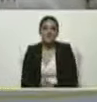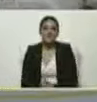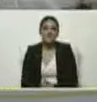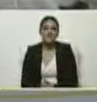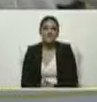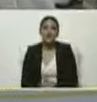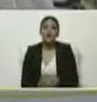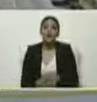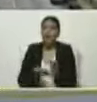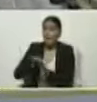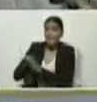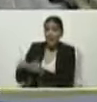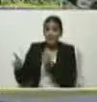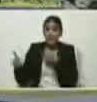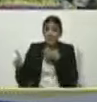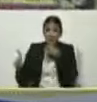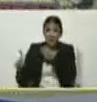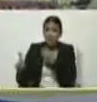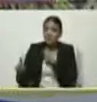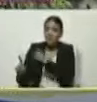En privado le dije,